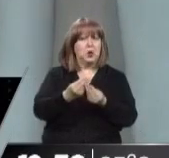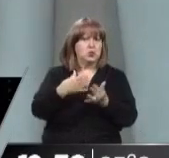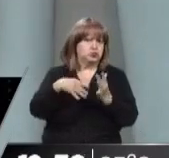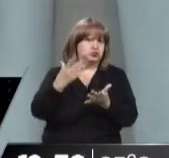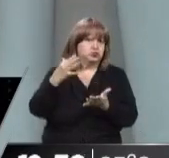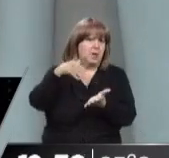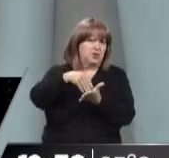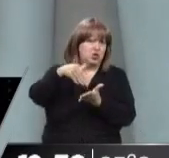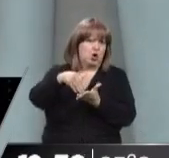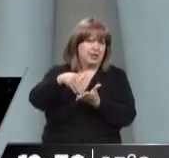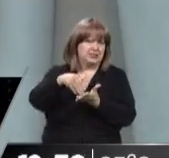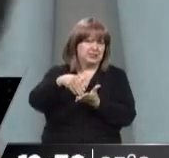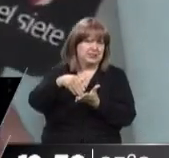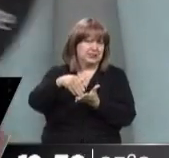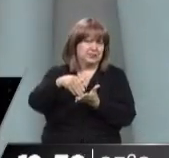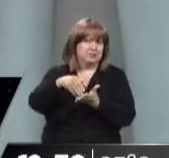pesos